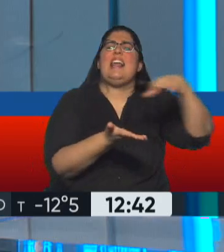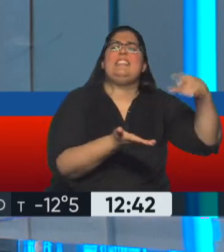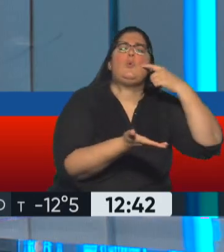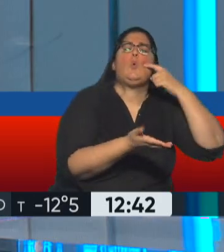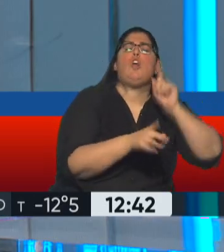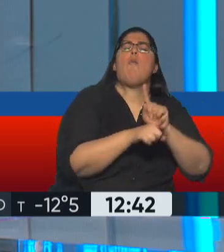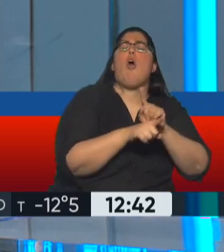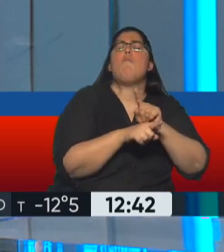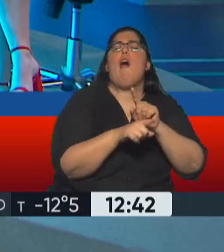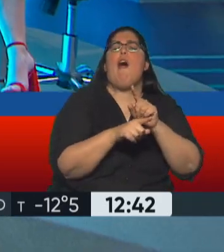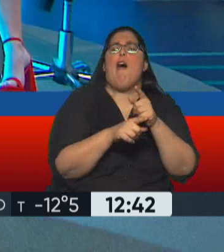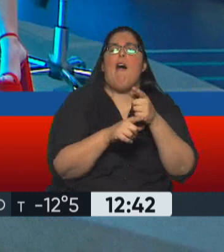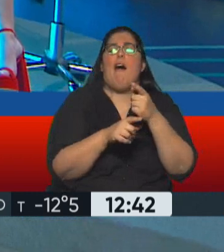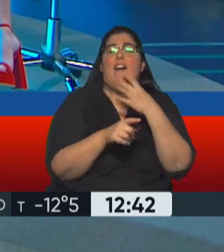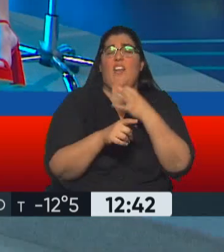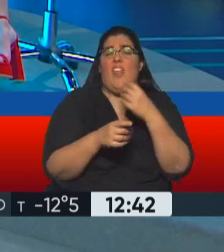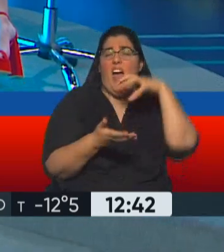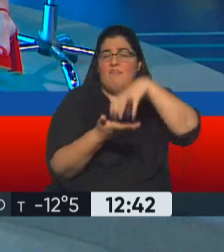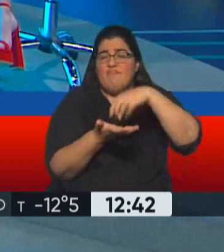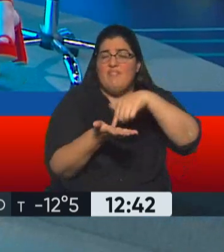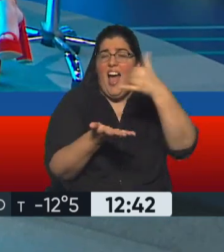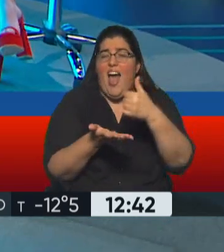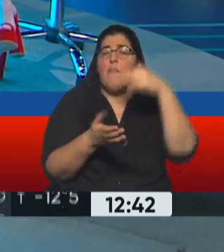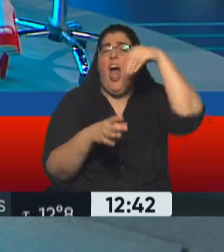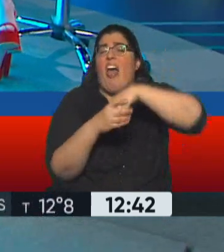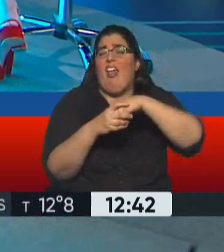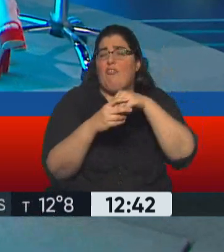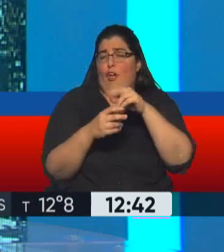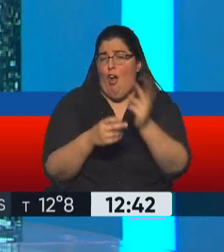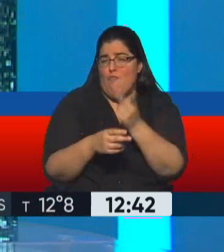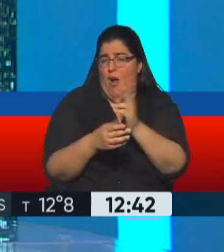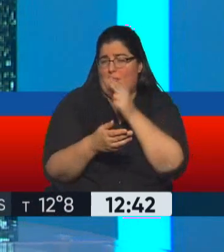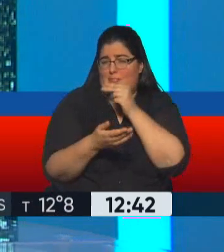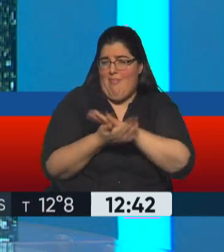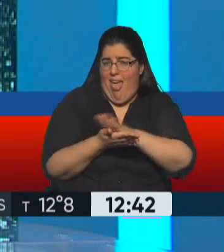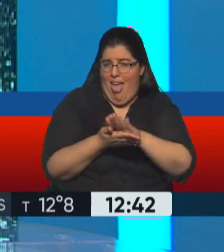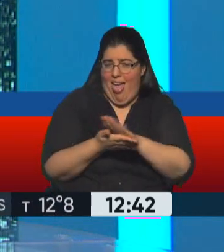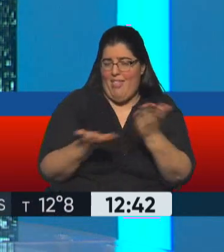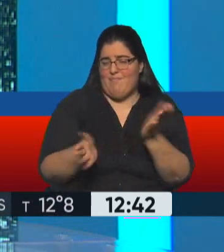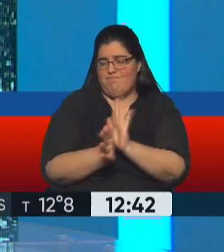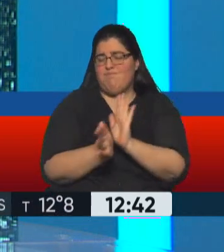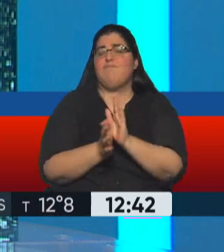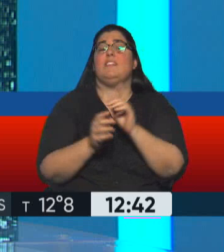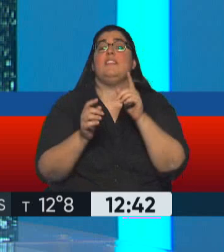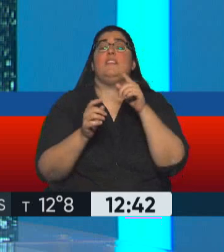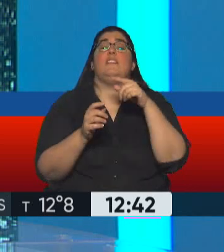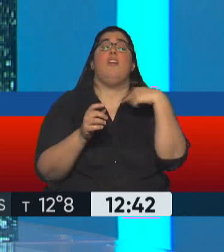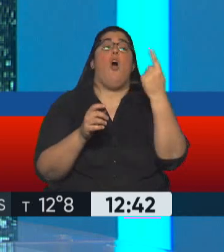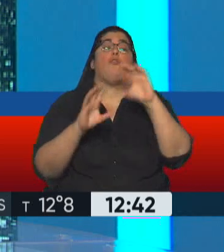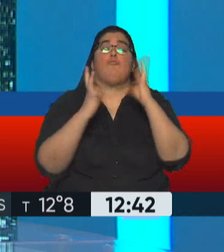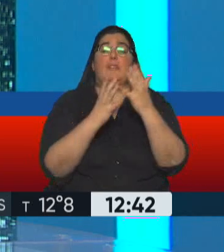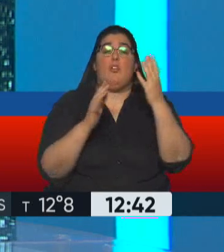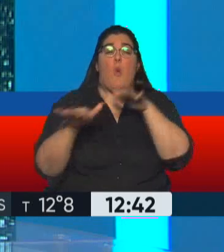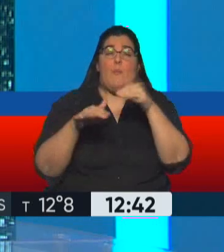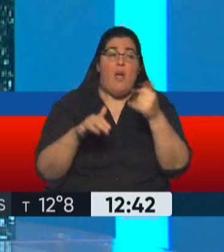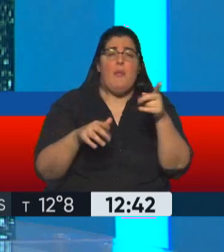existiendo, siguen caminando, pero no están vivas. Digamos, ¿no? La ONU es un poco eso. Claro, a pesar de los cambios y las transformaciones que se están dando en otros ámbitos.